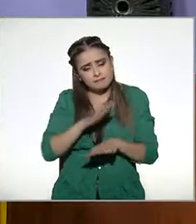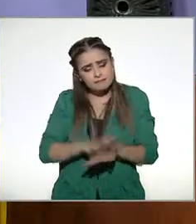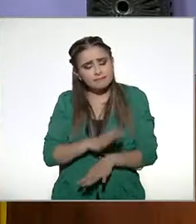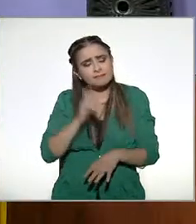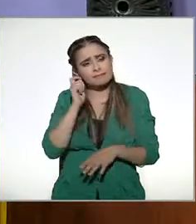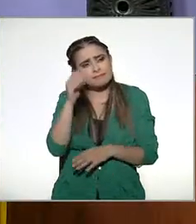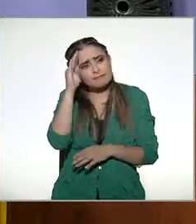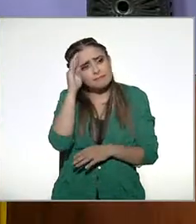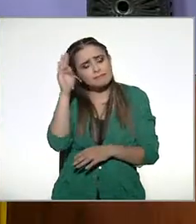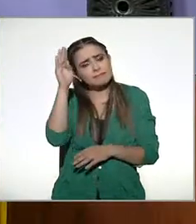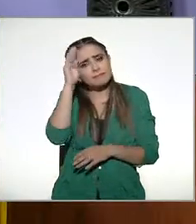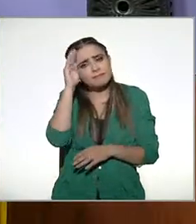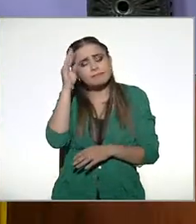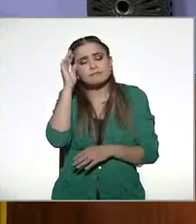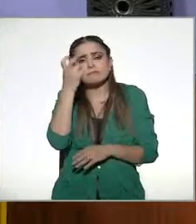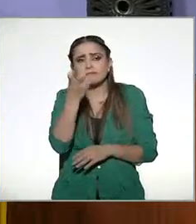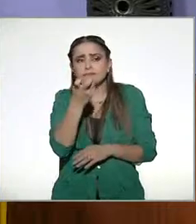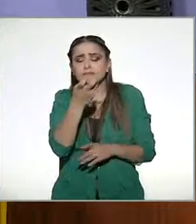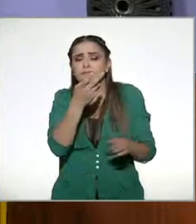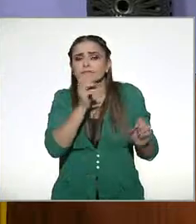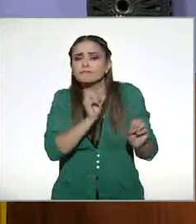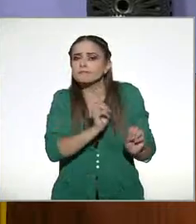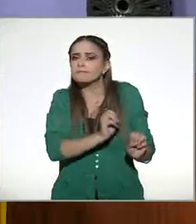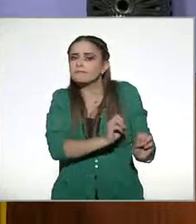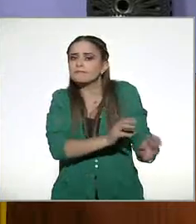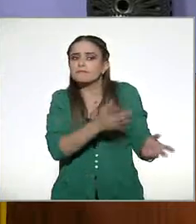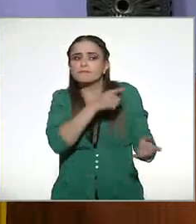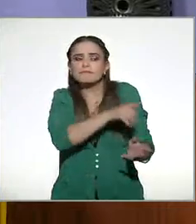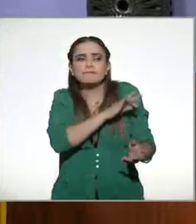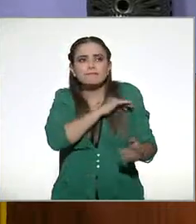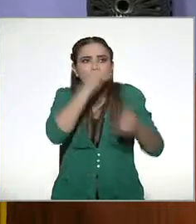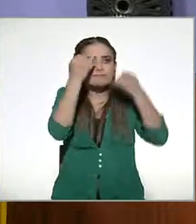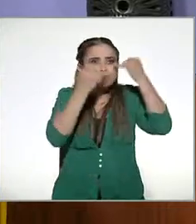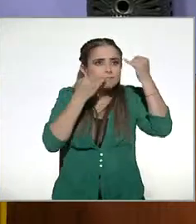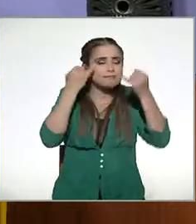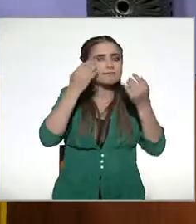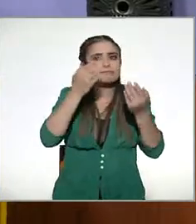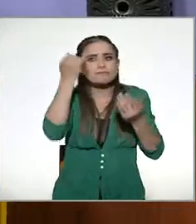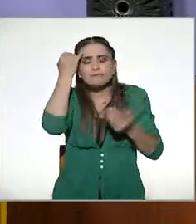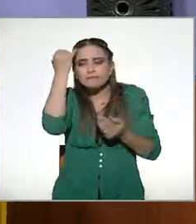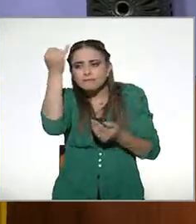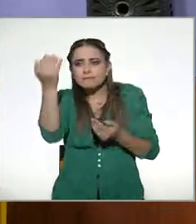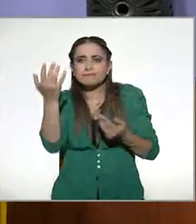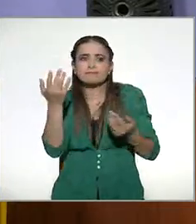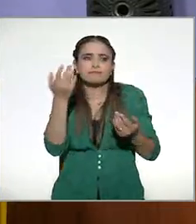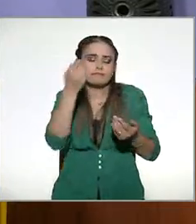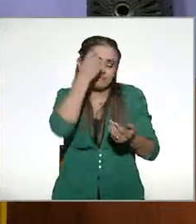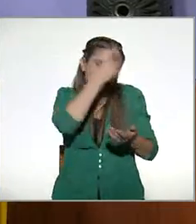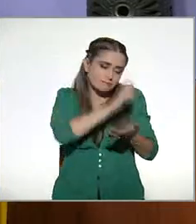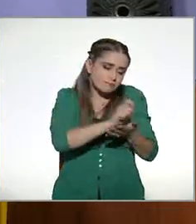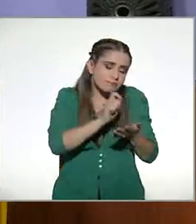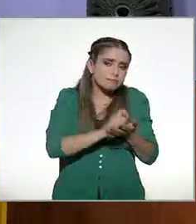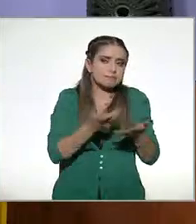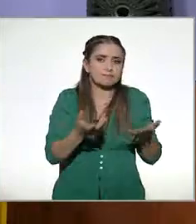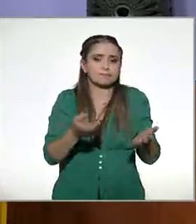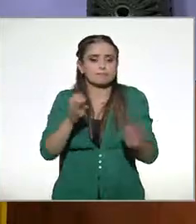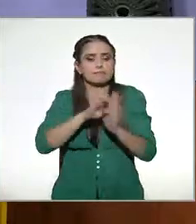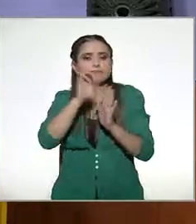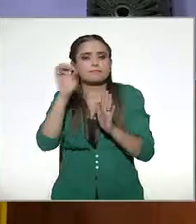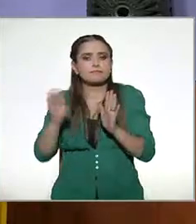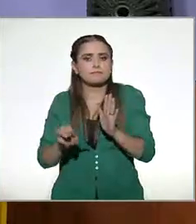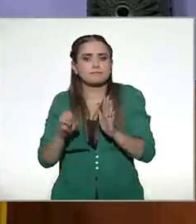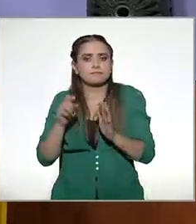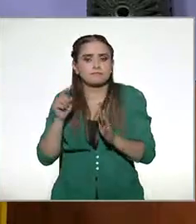real pero que también le permite imaginar crear inventar escribir me encantó esto por ejemplo de cómo